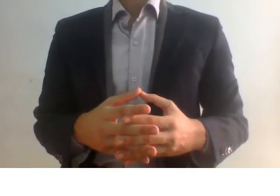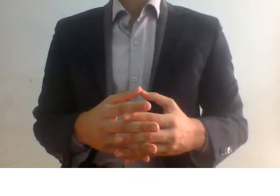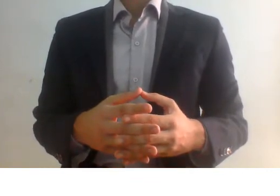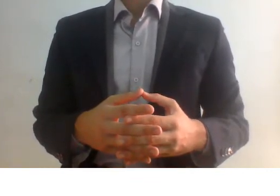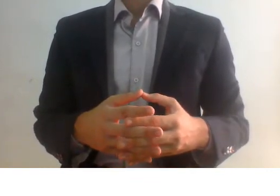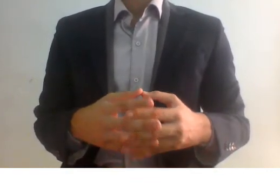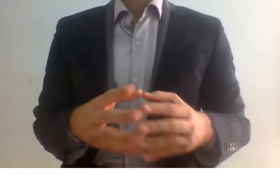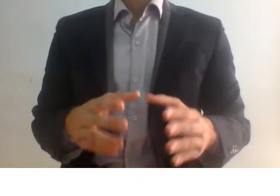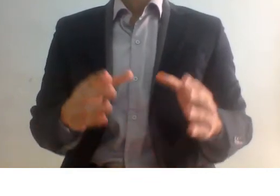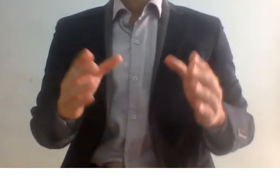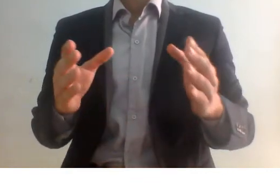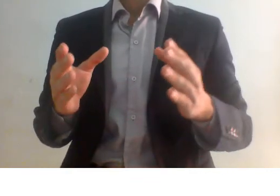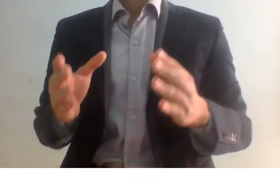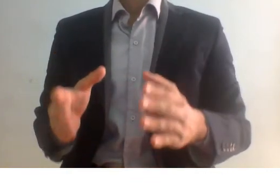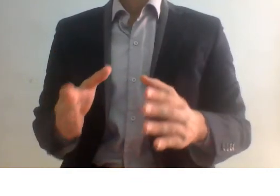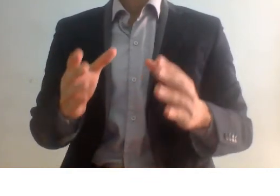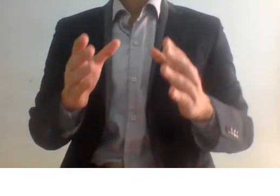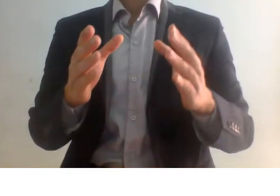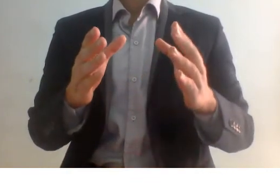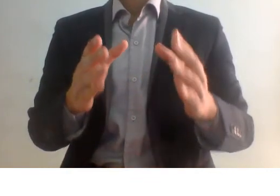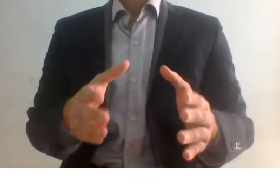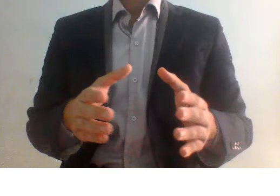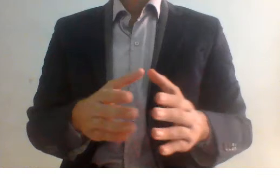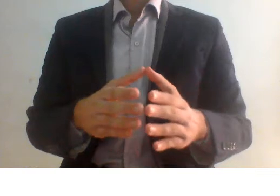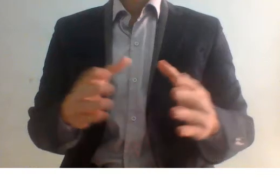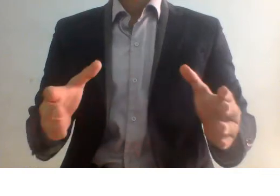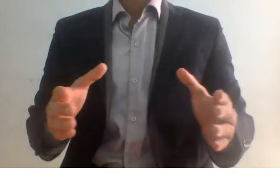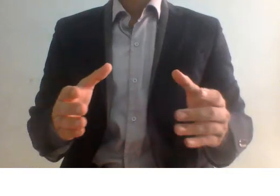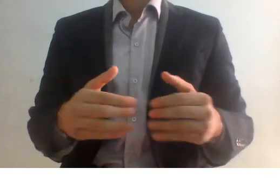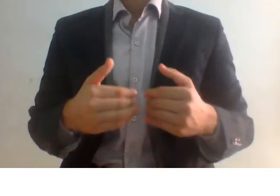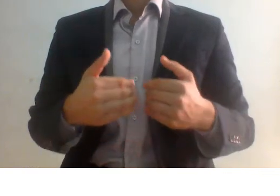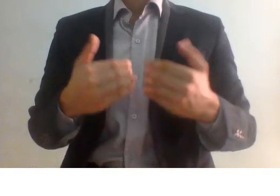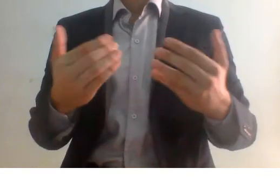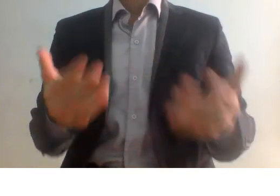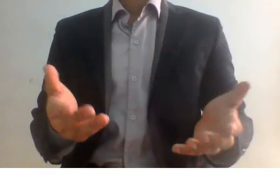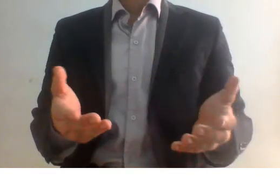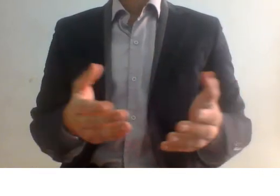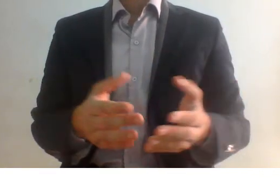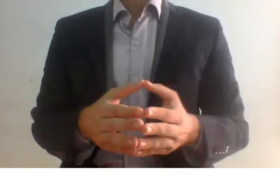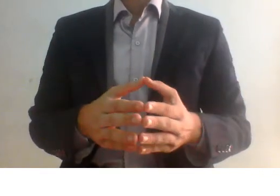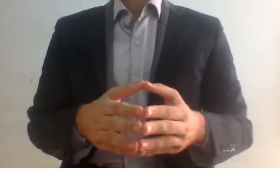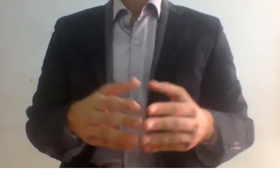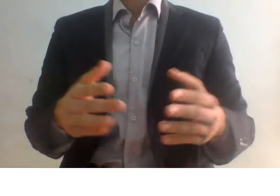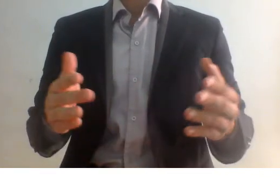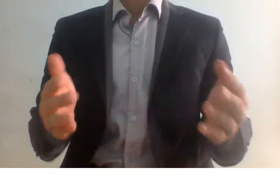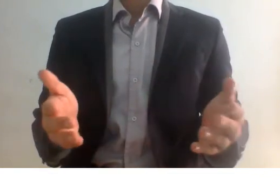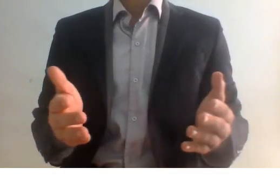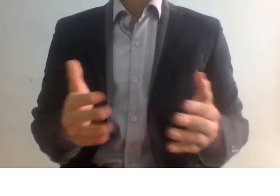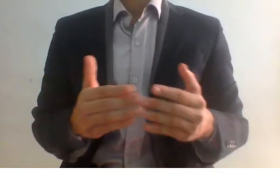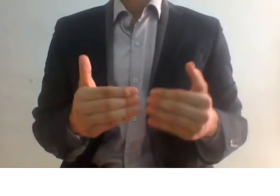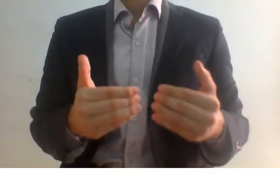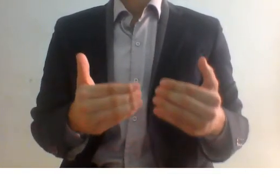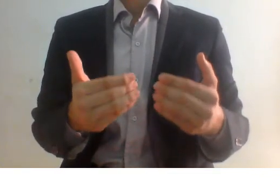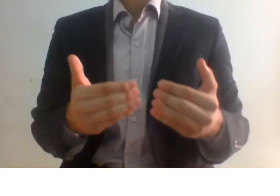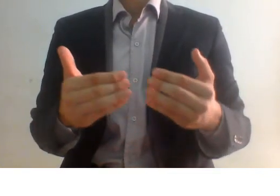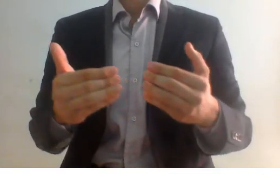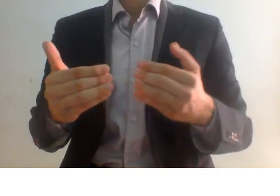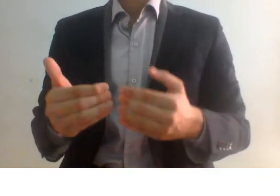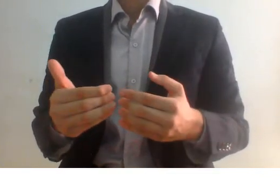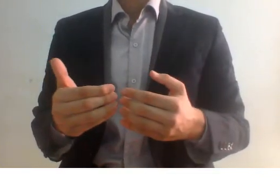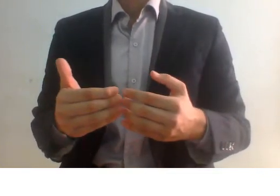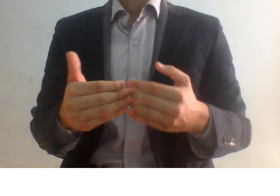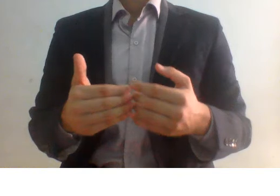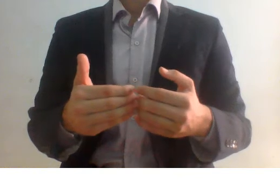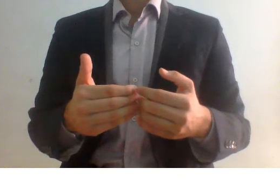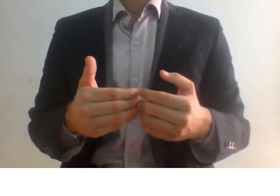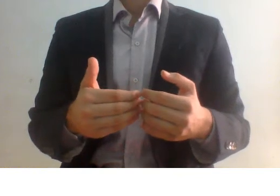muy grave, porque la misma unidad de inteligencia financiera que se tenía anteriormente no perseguía estos casos, o incluso las mismas empresas